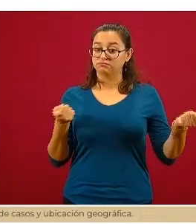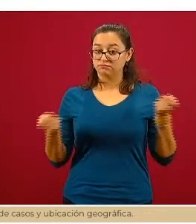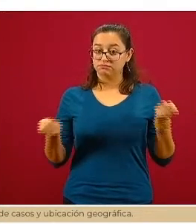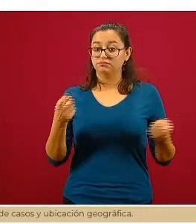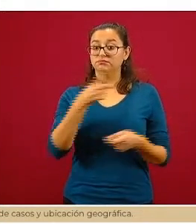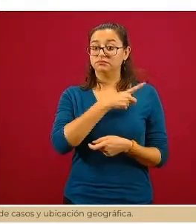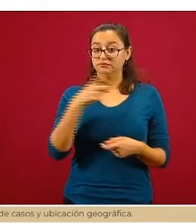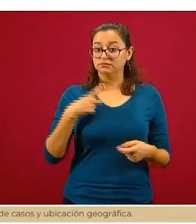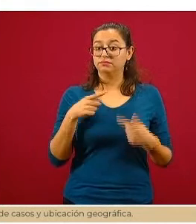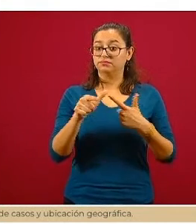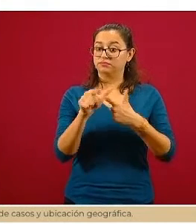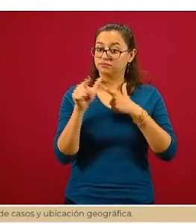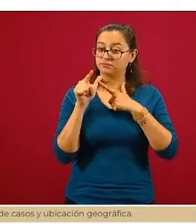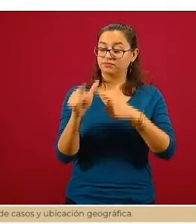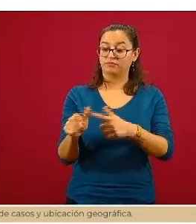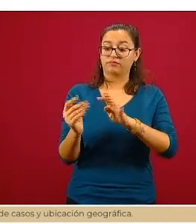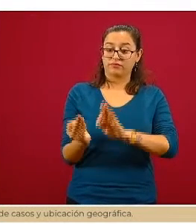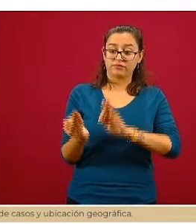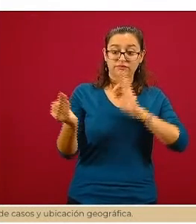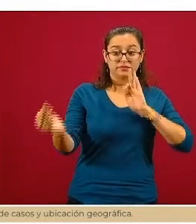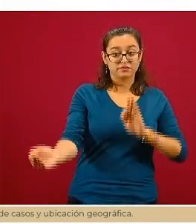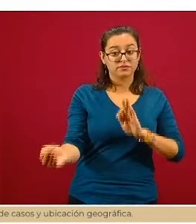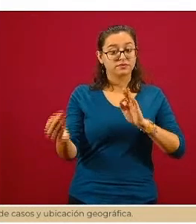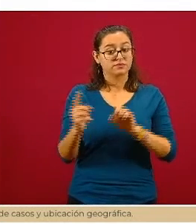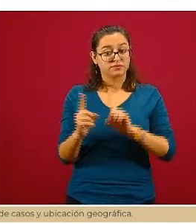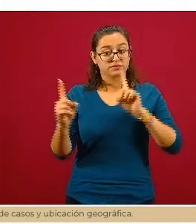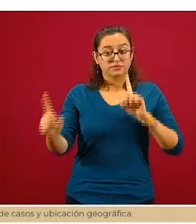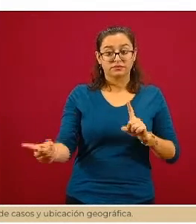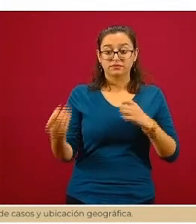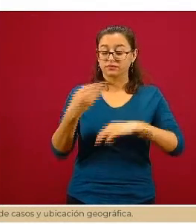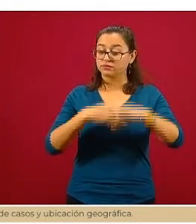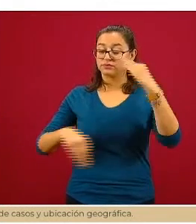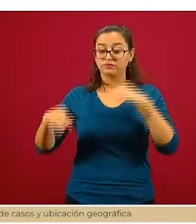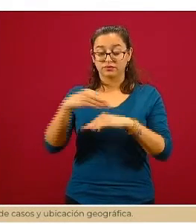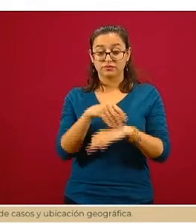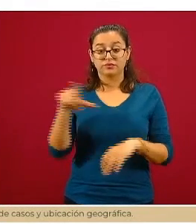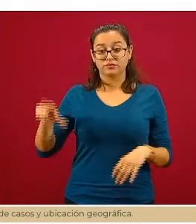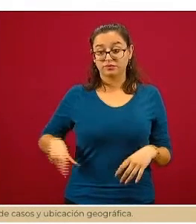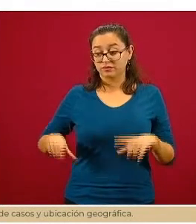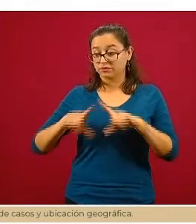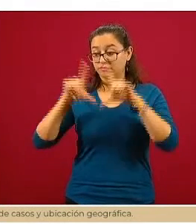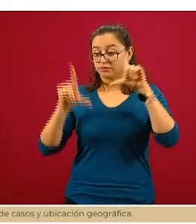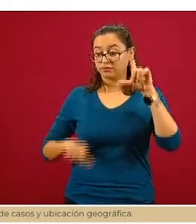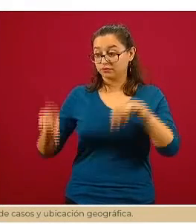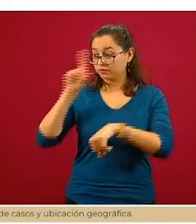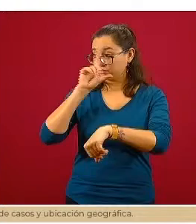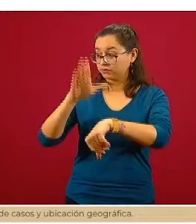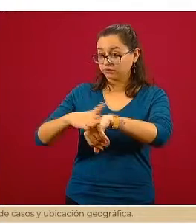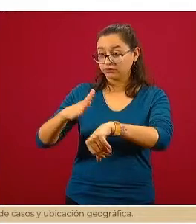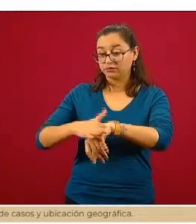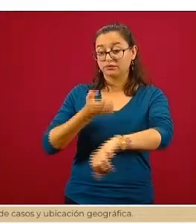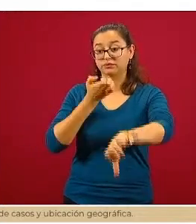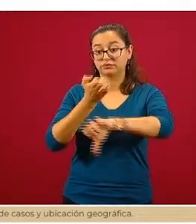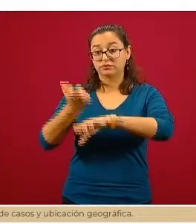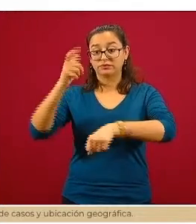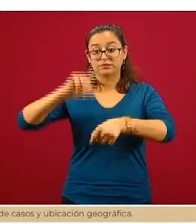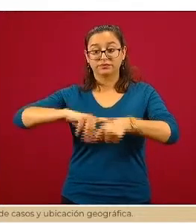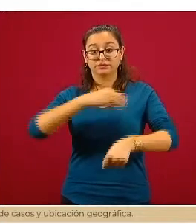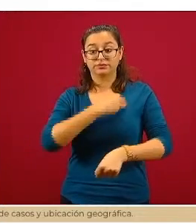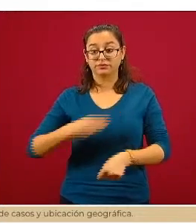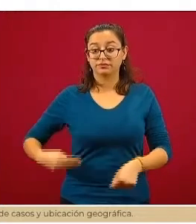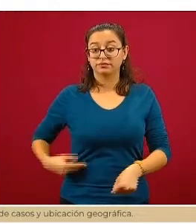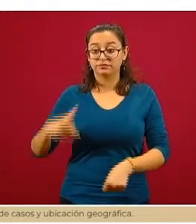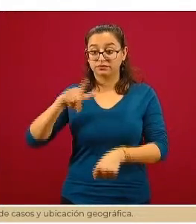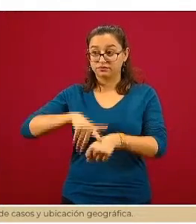las acciones de sana distancia y todo lo que las recomendaciones que tanto el estado como el municipio están realizando para que esto no